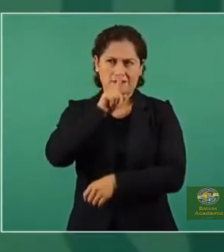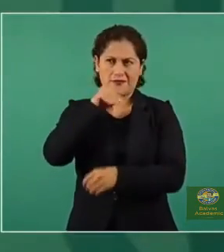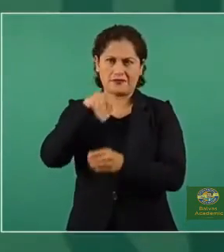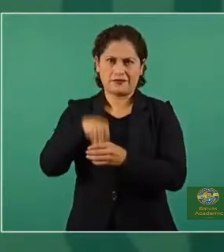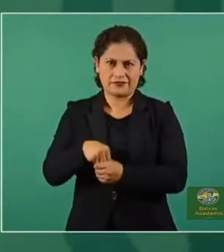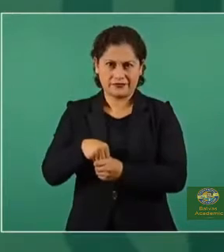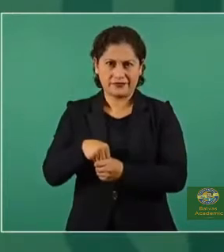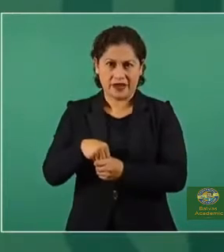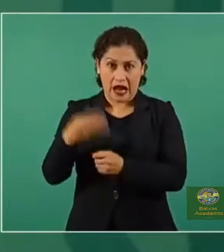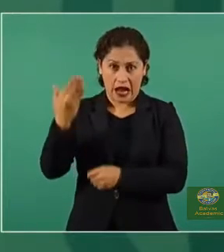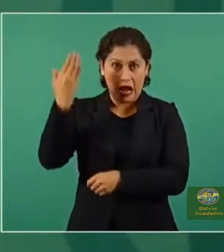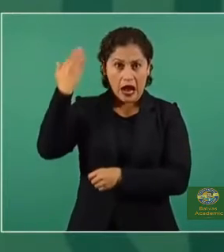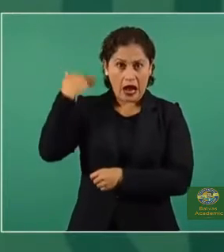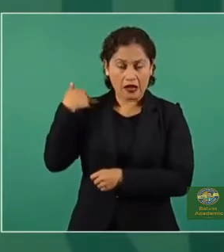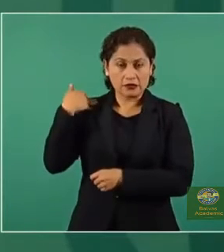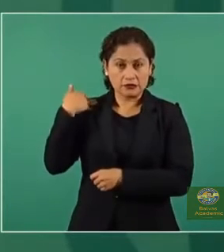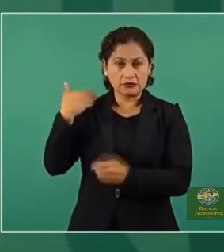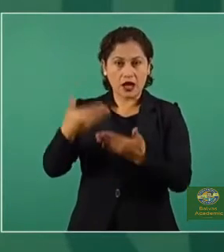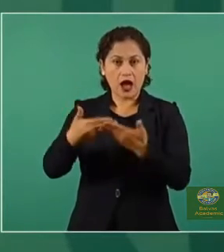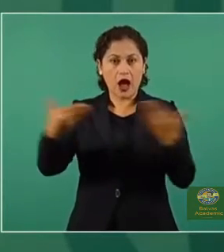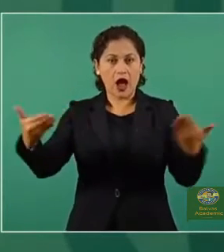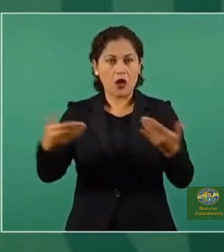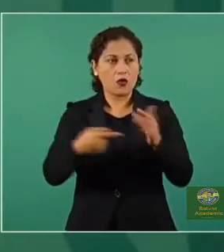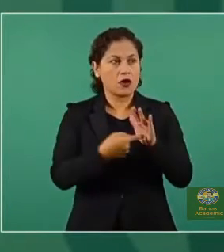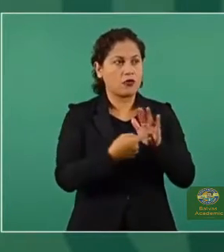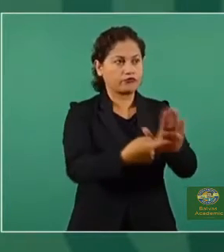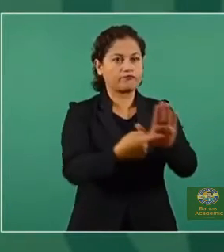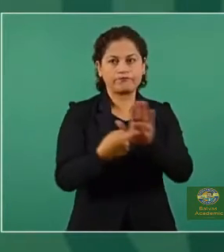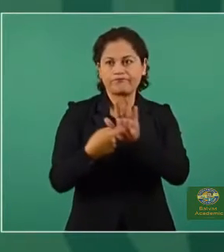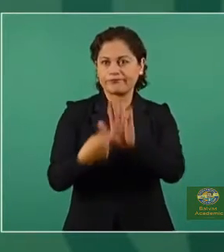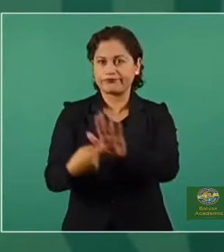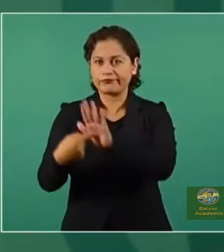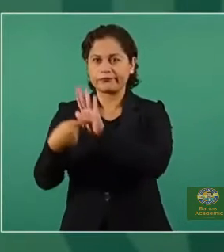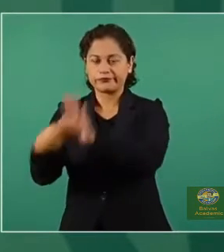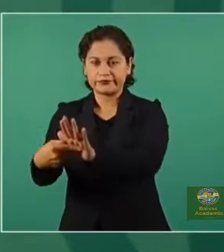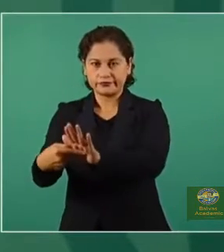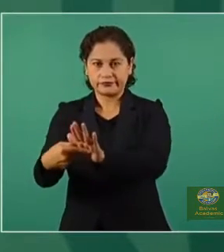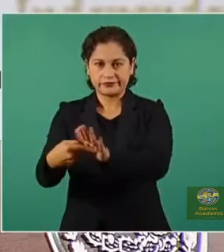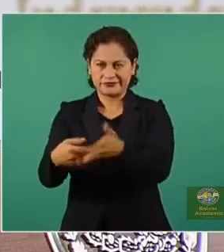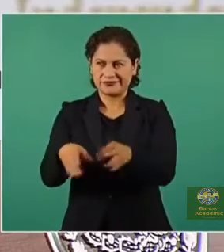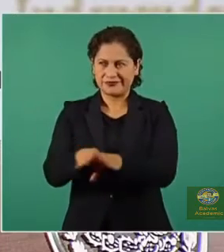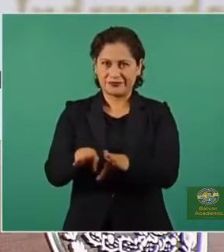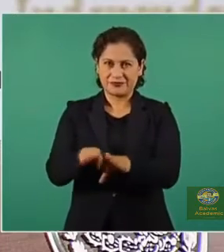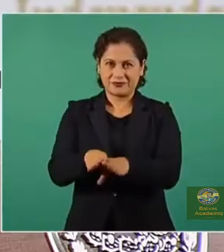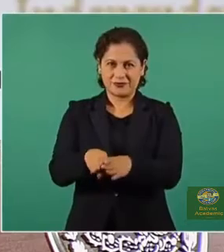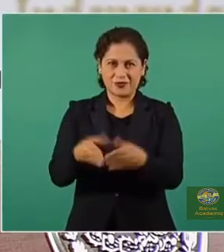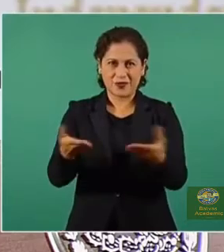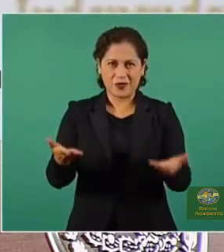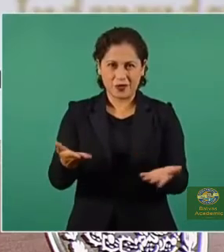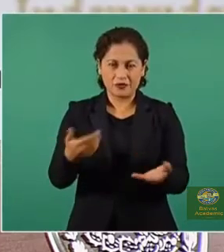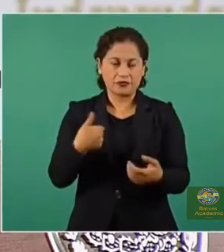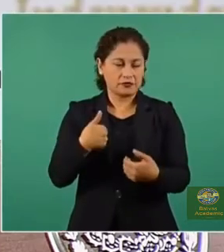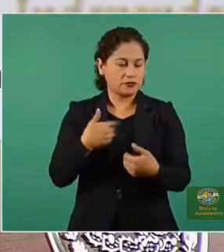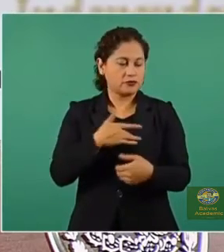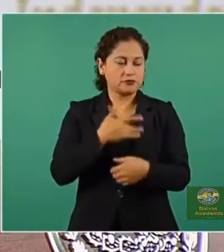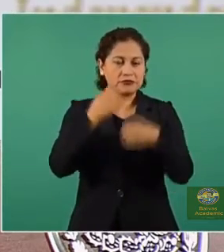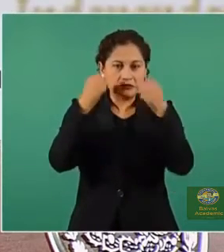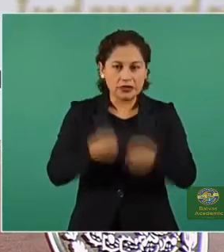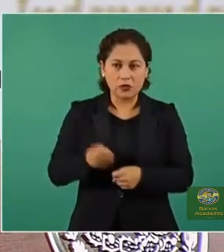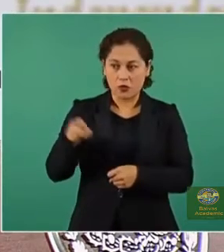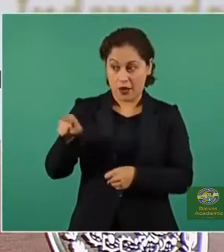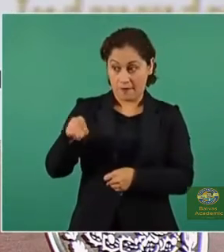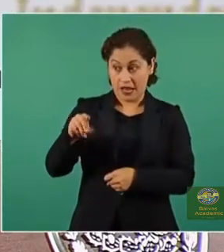regresar? Yo estoy seguro que Francisco González, el Milenio, no quiere eso.